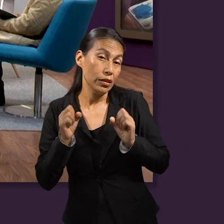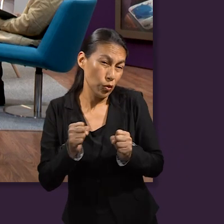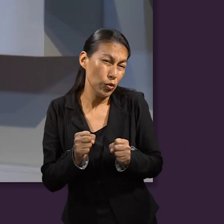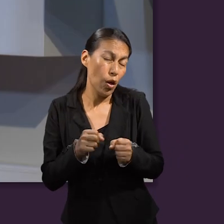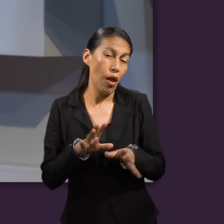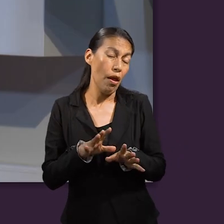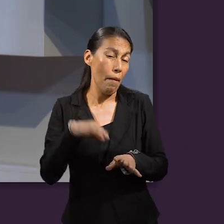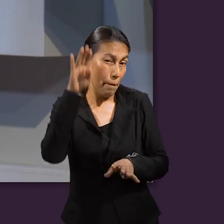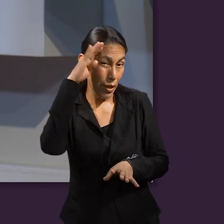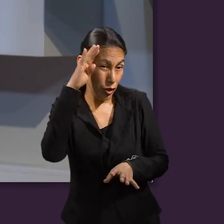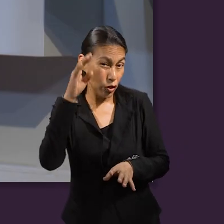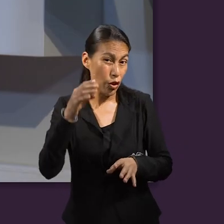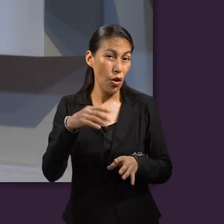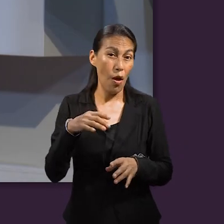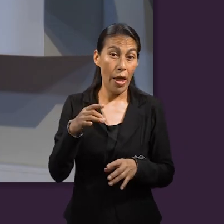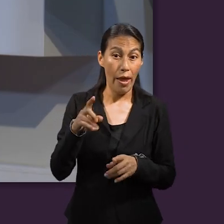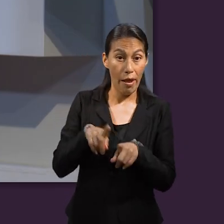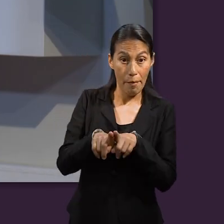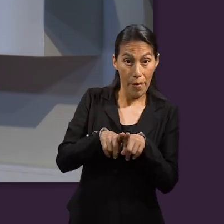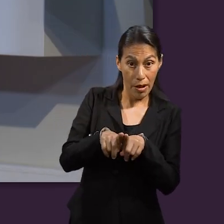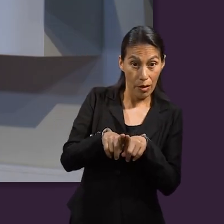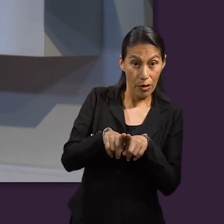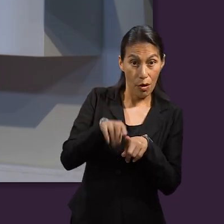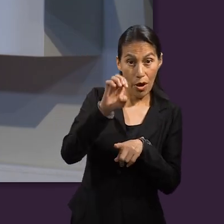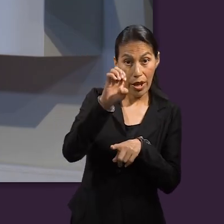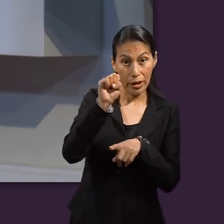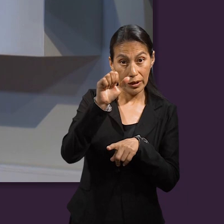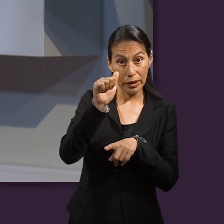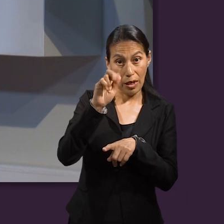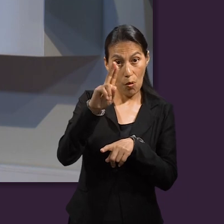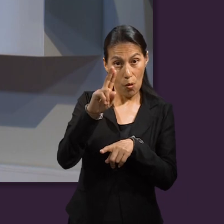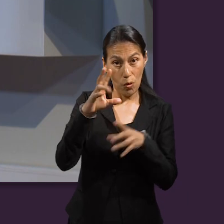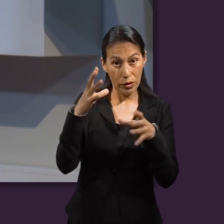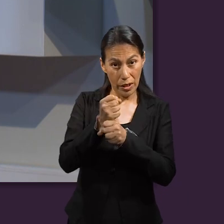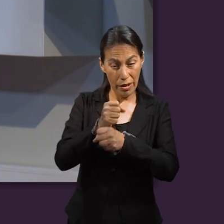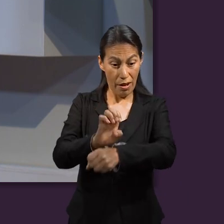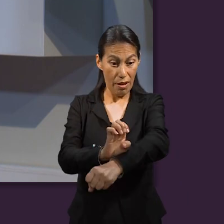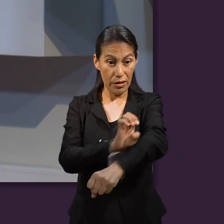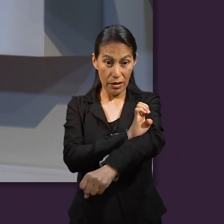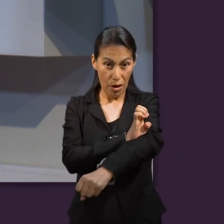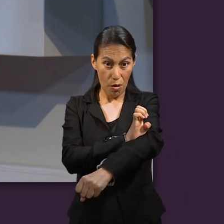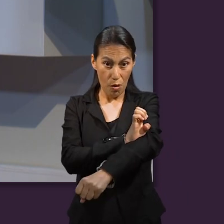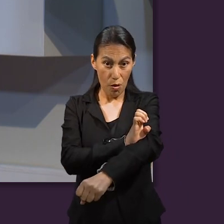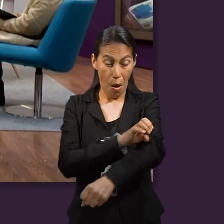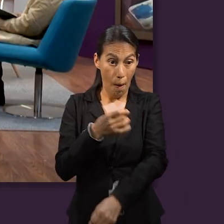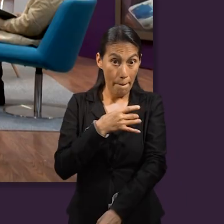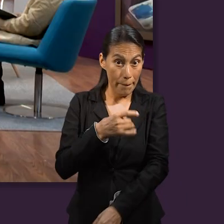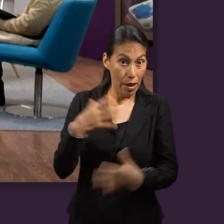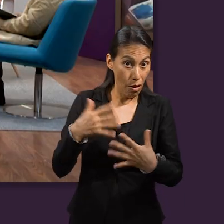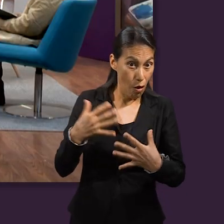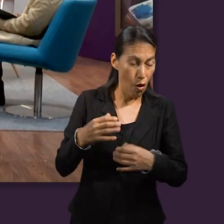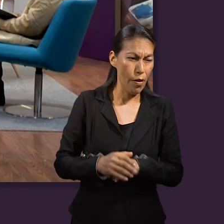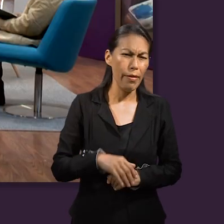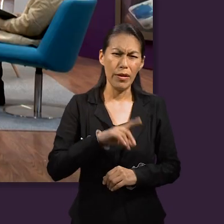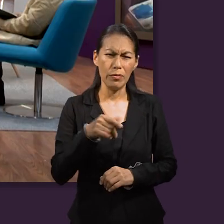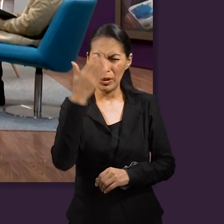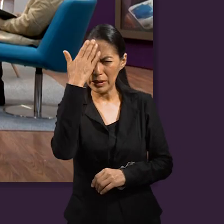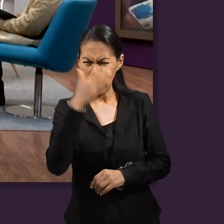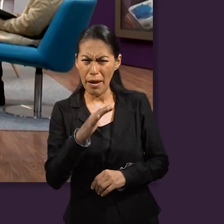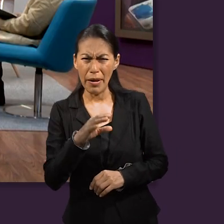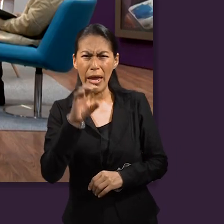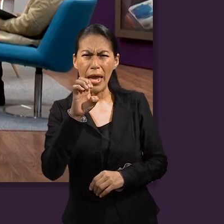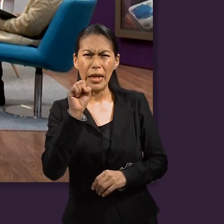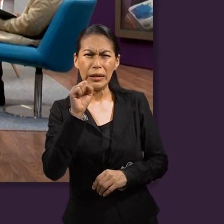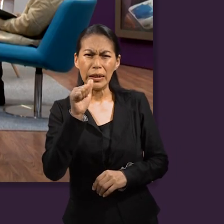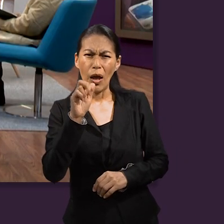alguna le tuvo miedo a su hermano es por eso que cuando se se entera de que esaú viene el encuentro pues